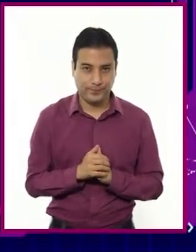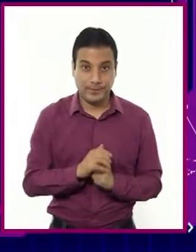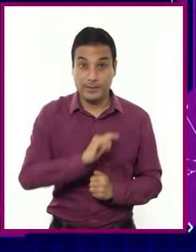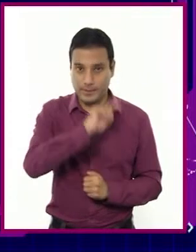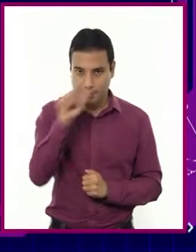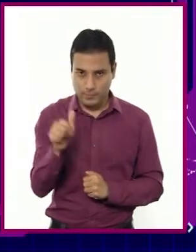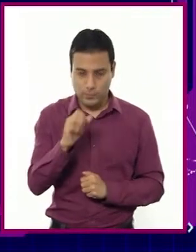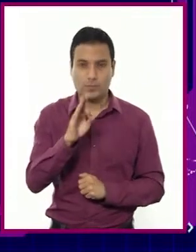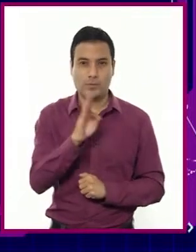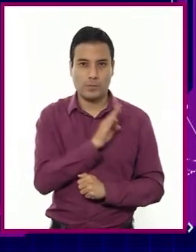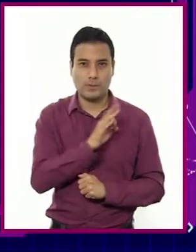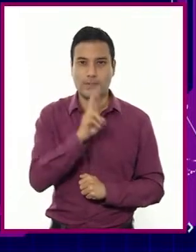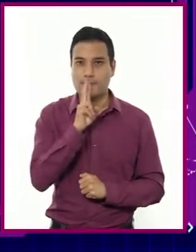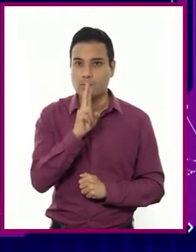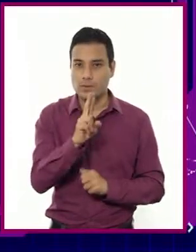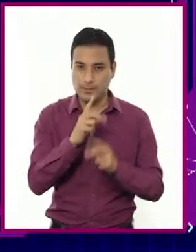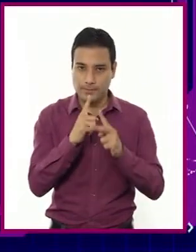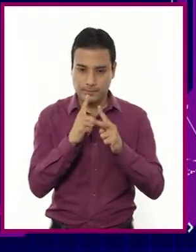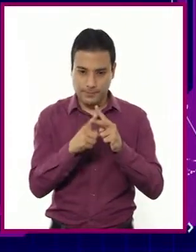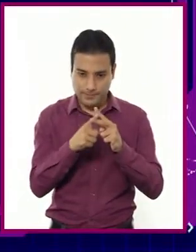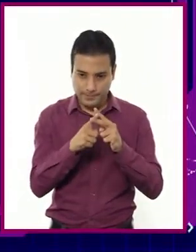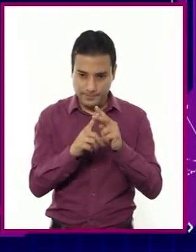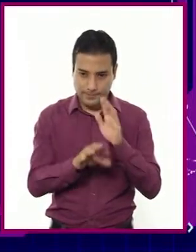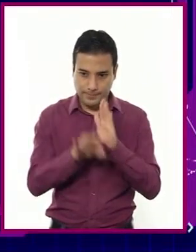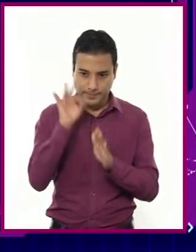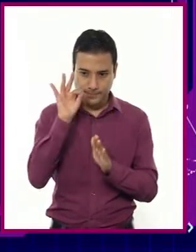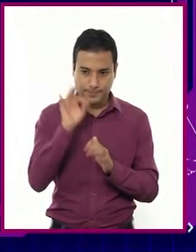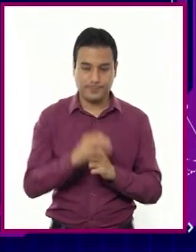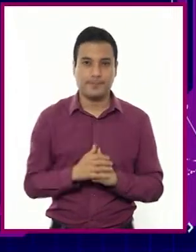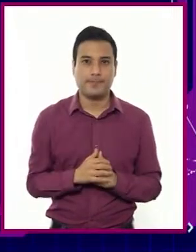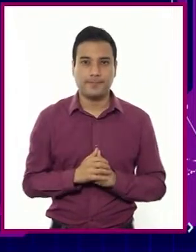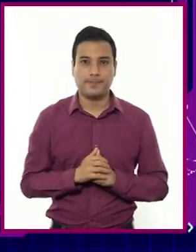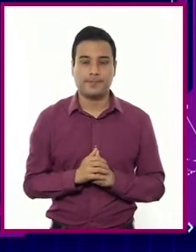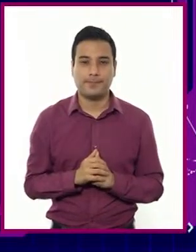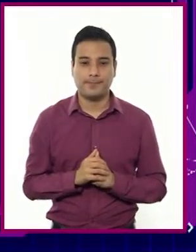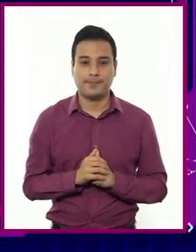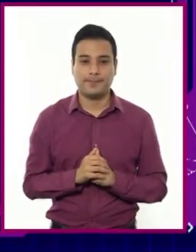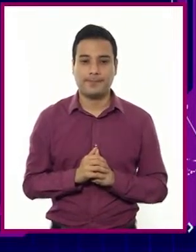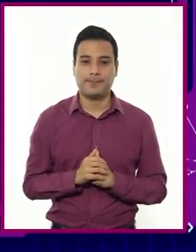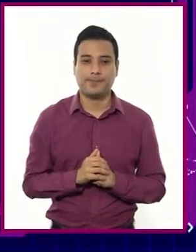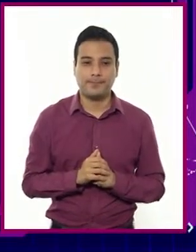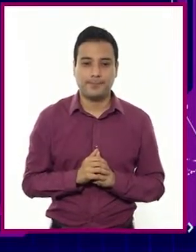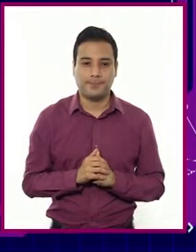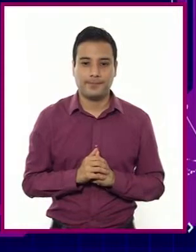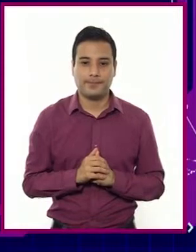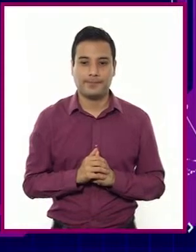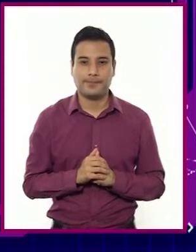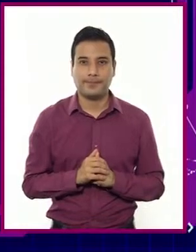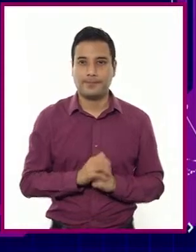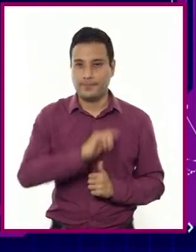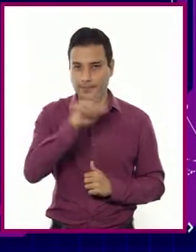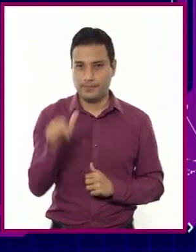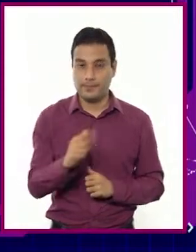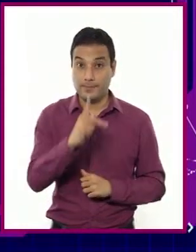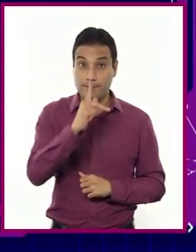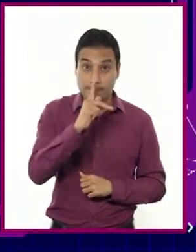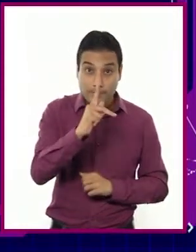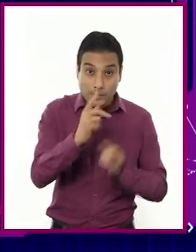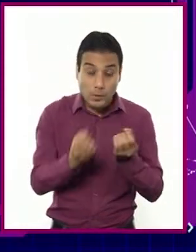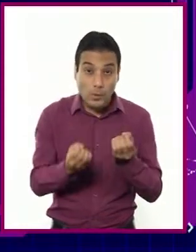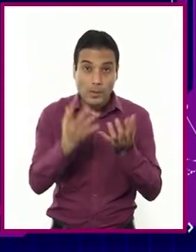valor de la incógnita. Resolver en la ecuación el valor de la incógnita y el valor del perímetro de cada